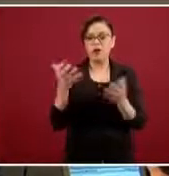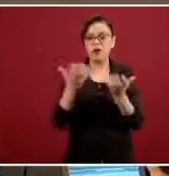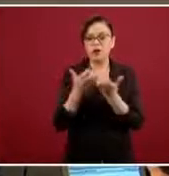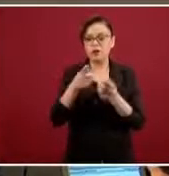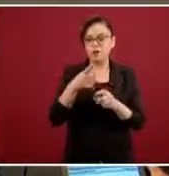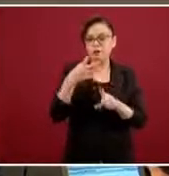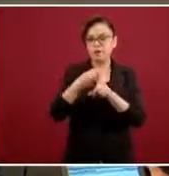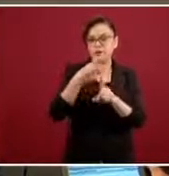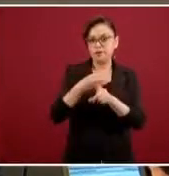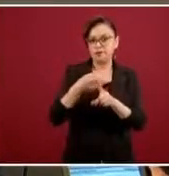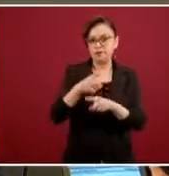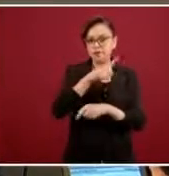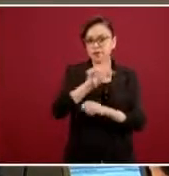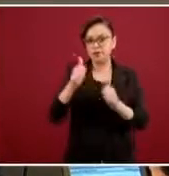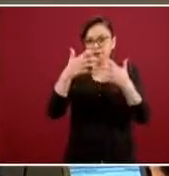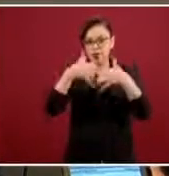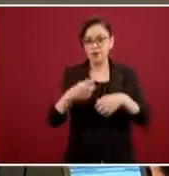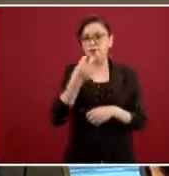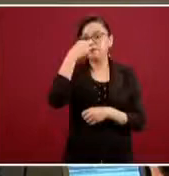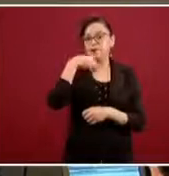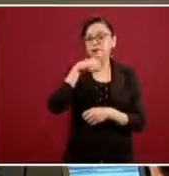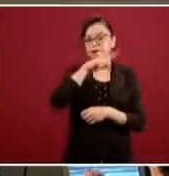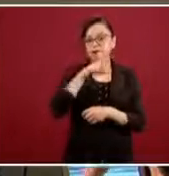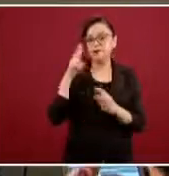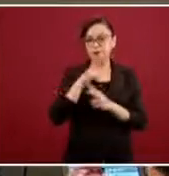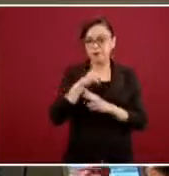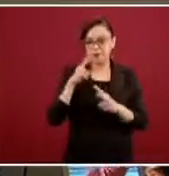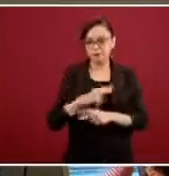el territorio michoacano. Por favor.